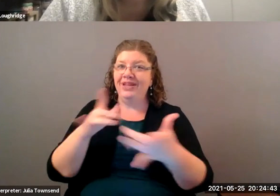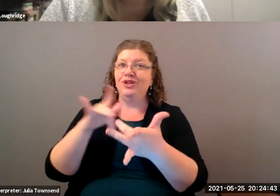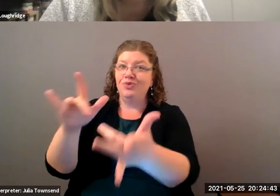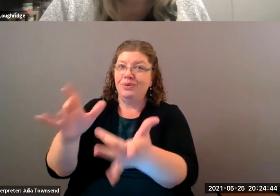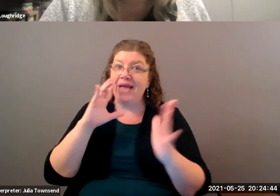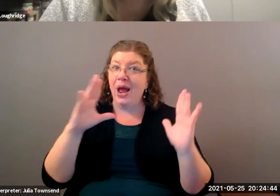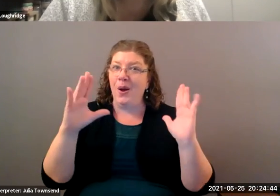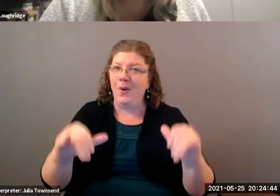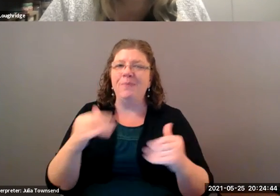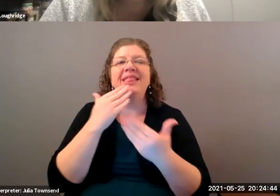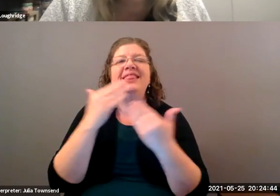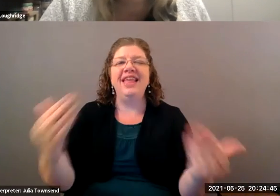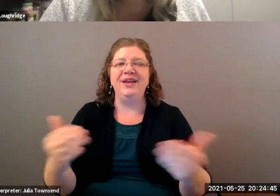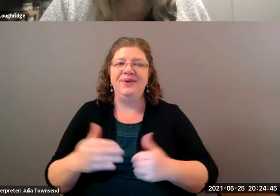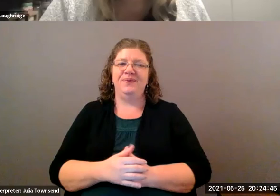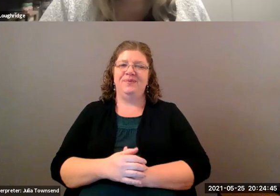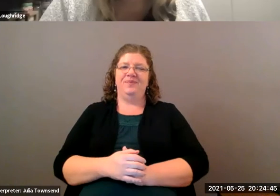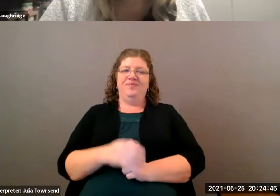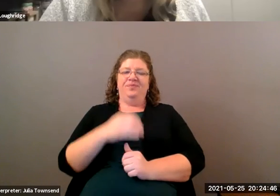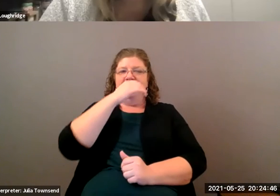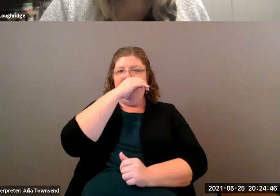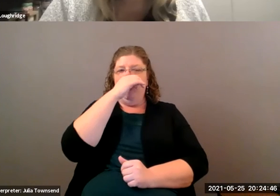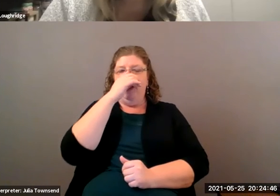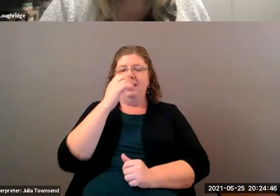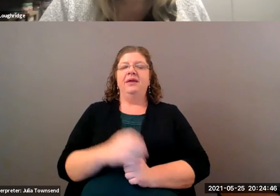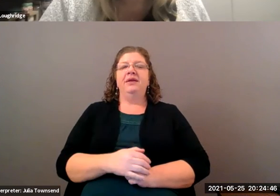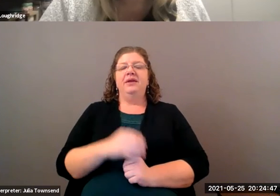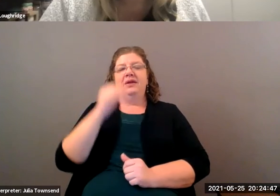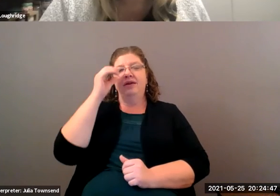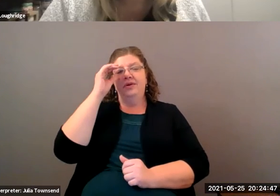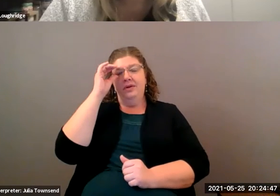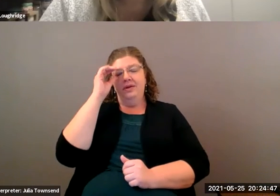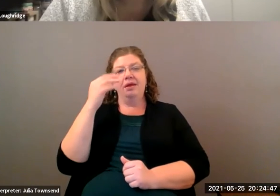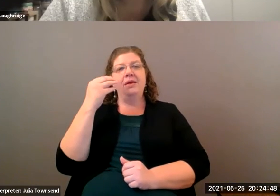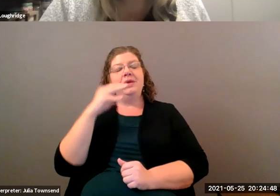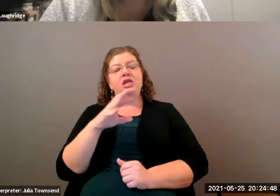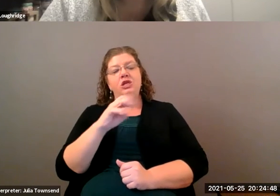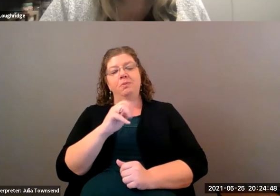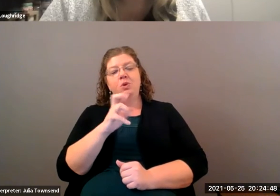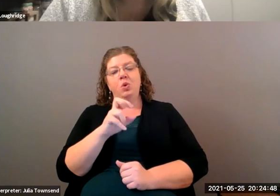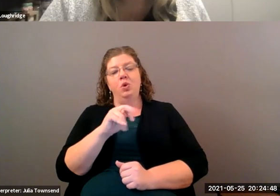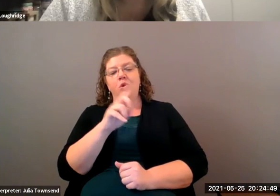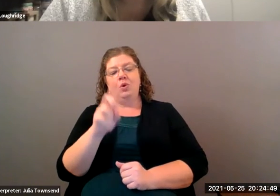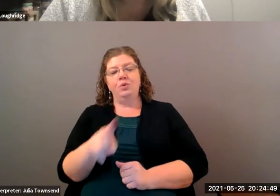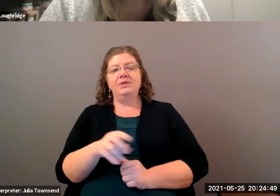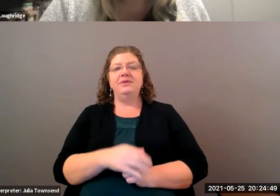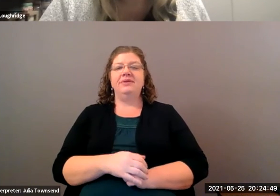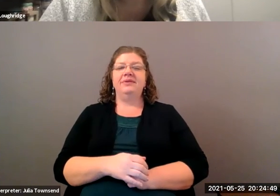poder asistir a una de esas excursiones que van a tener. Así que muchas gracias. Señora Muñoz.